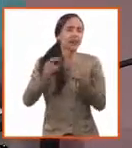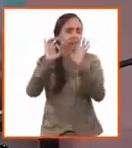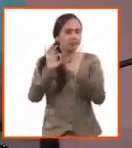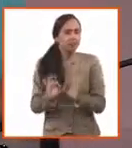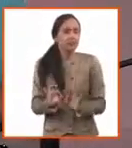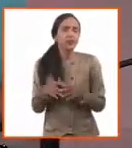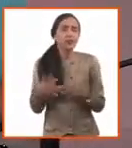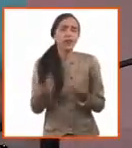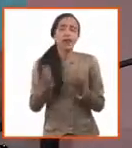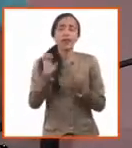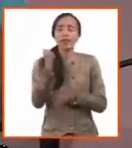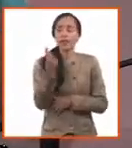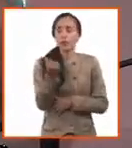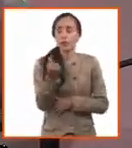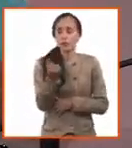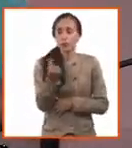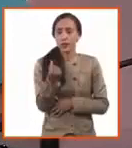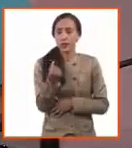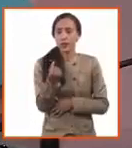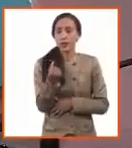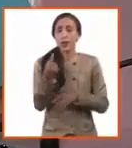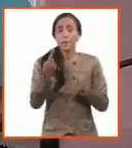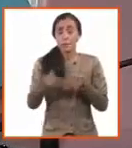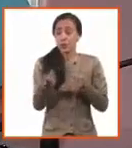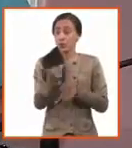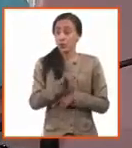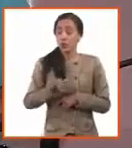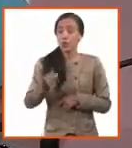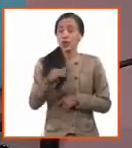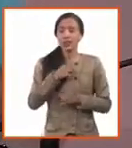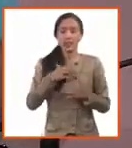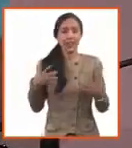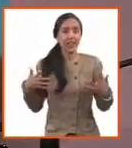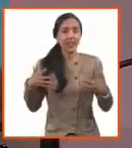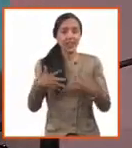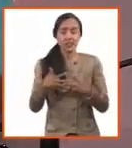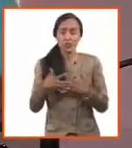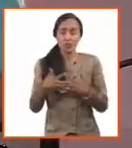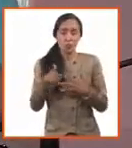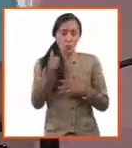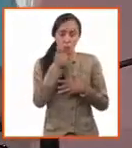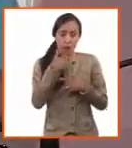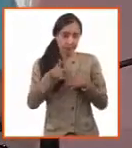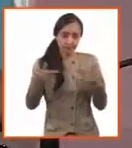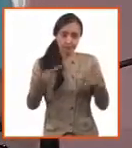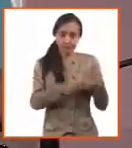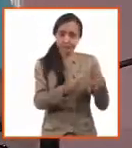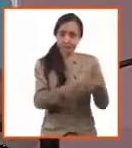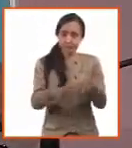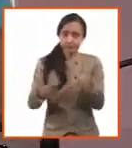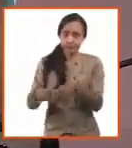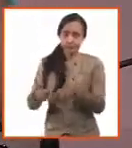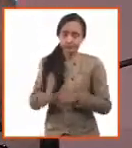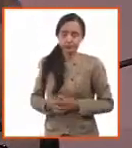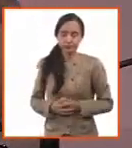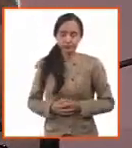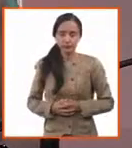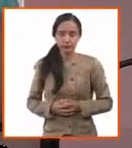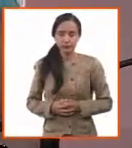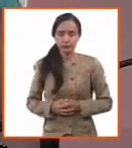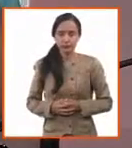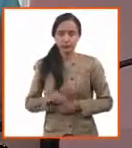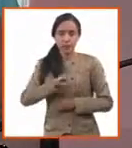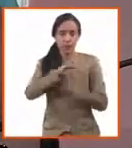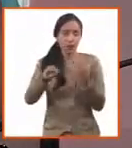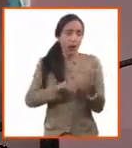económicos cuando tiene un alcance mucho mayor el intercambio epistolar en determinados momentos desde la